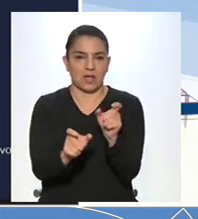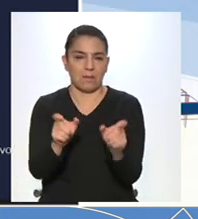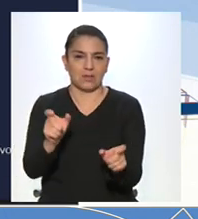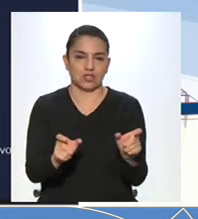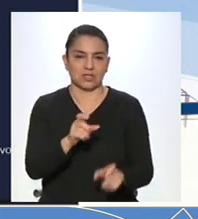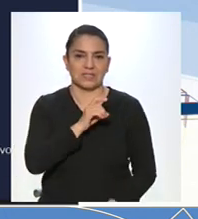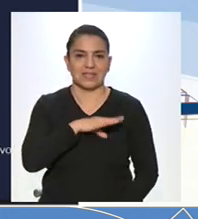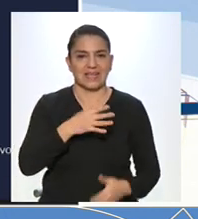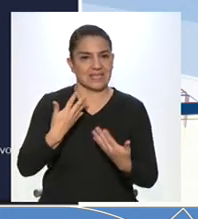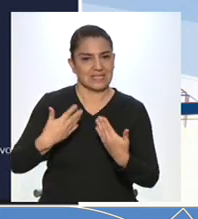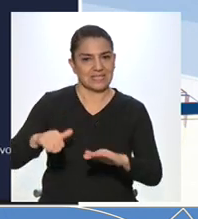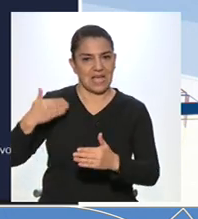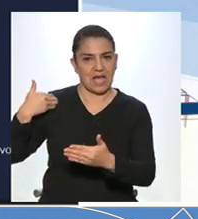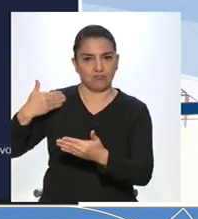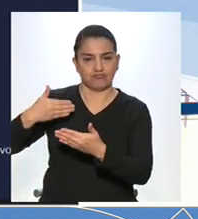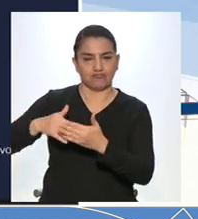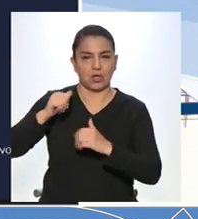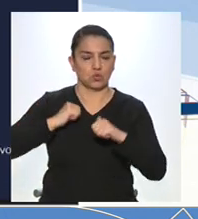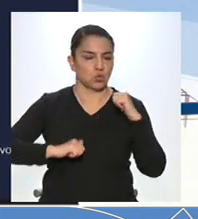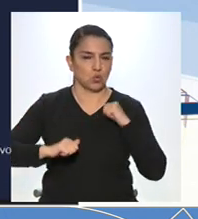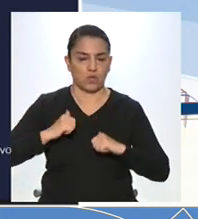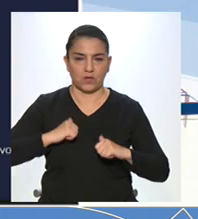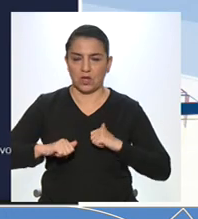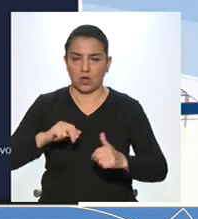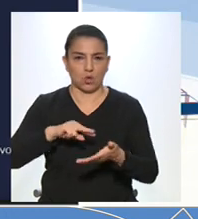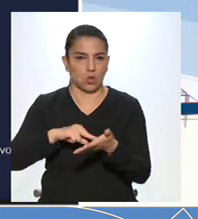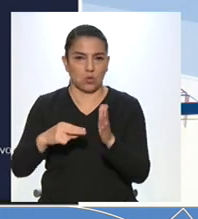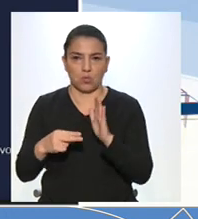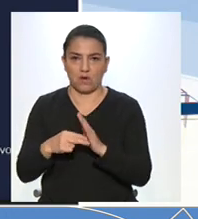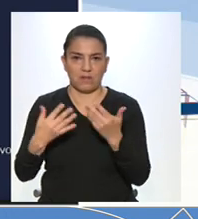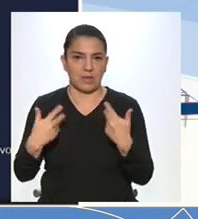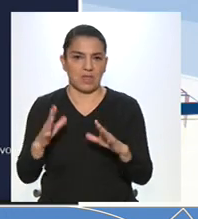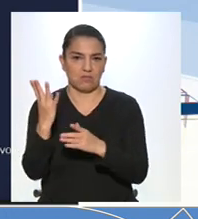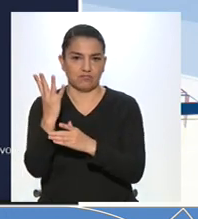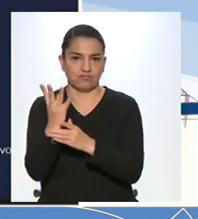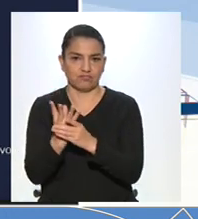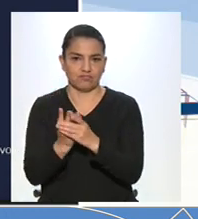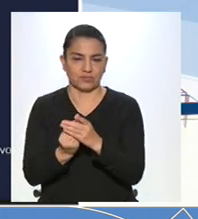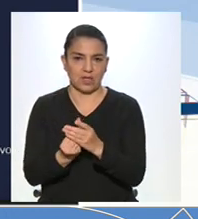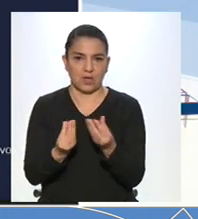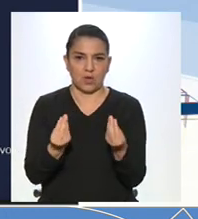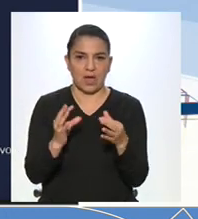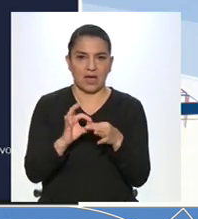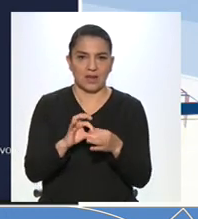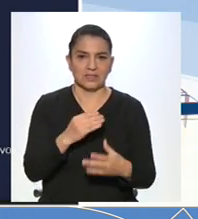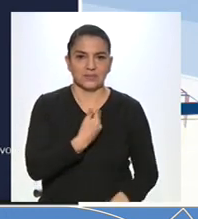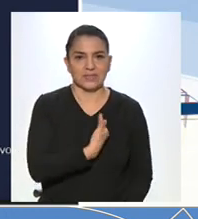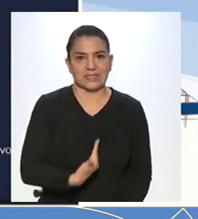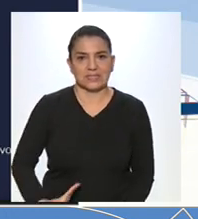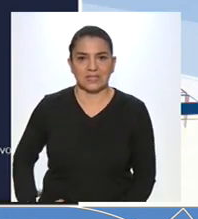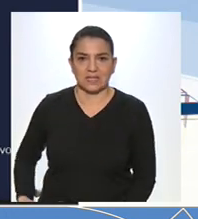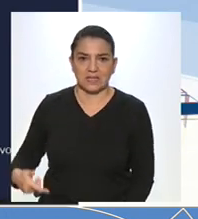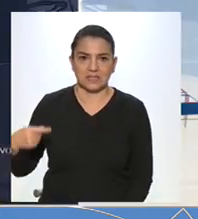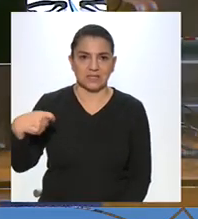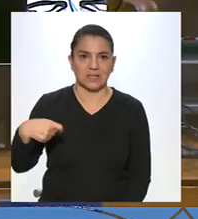ya sufrieron bastante con una crisis que afortunadamente ya se va extinguiendo. Muchas gracias, Presidenta.